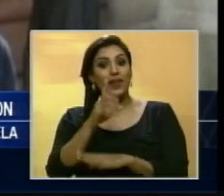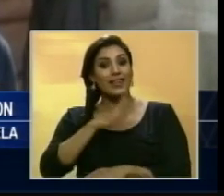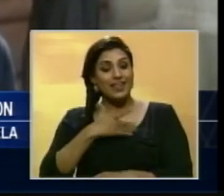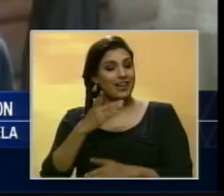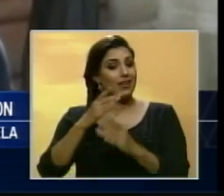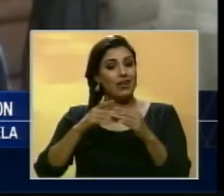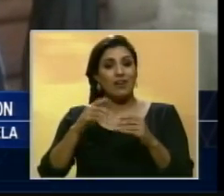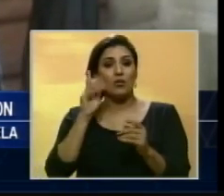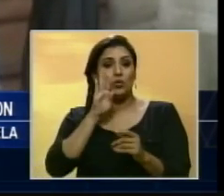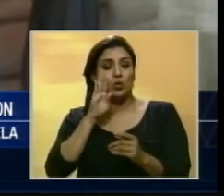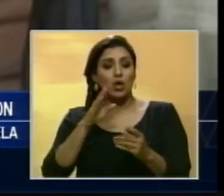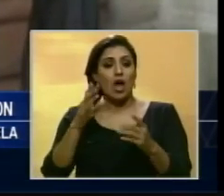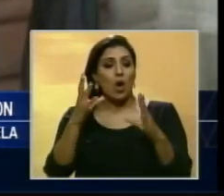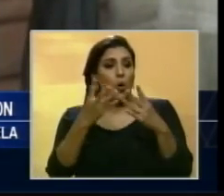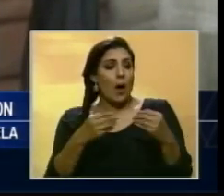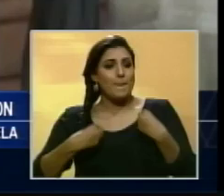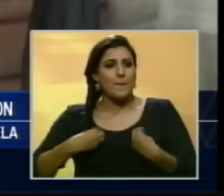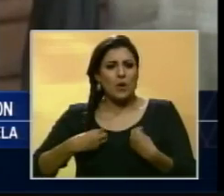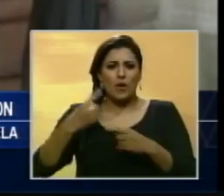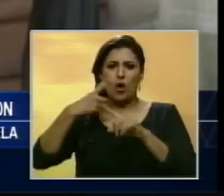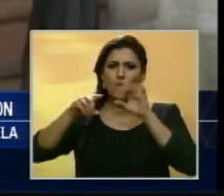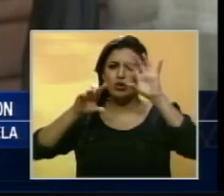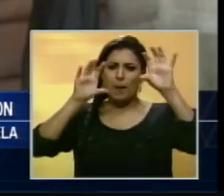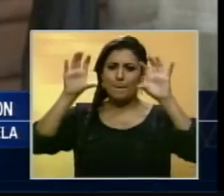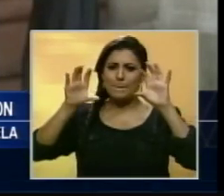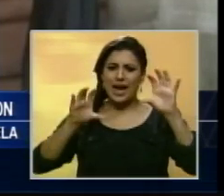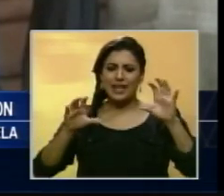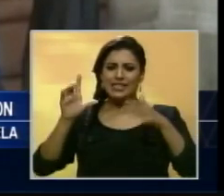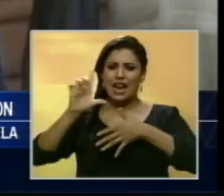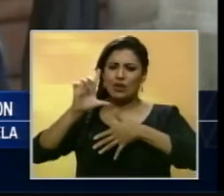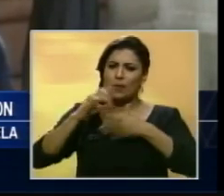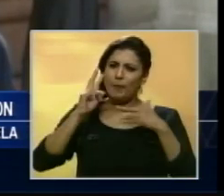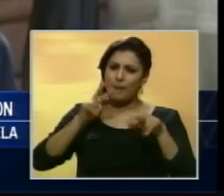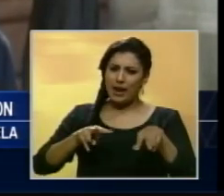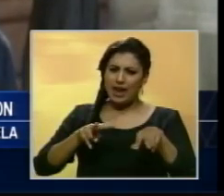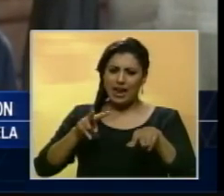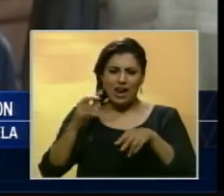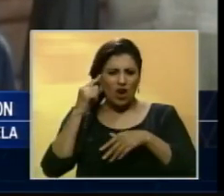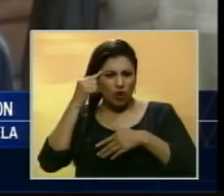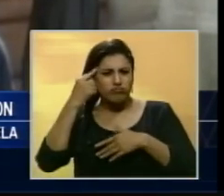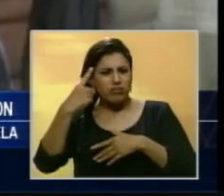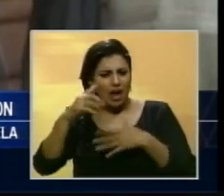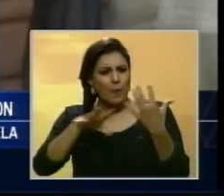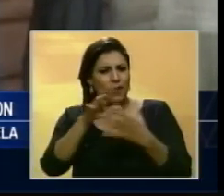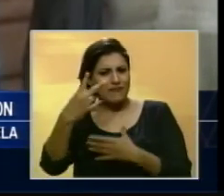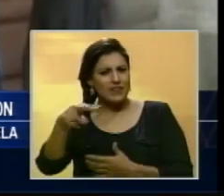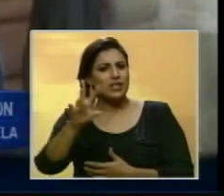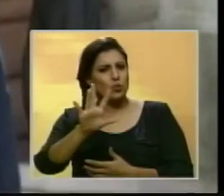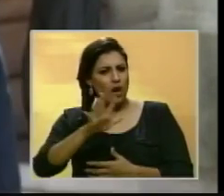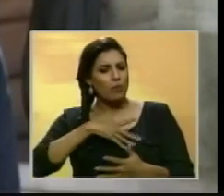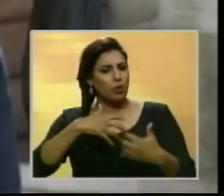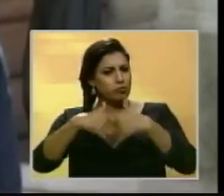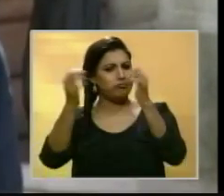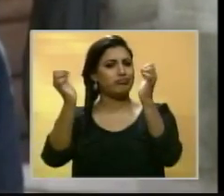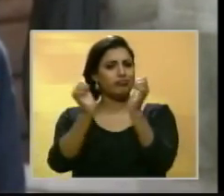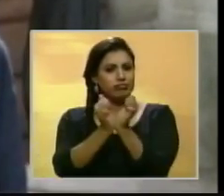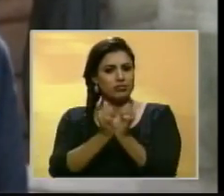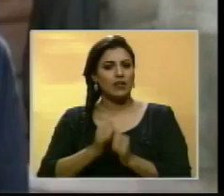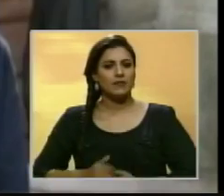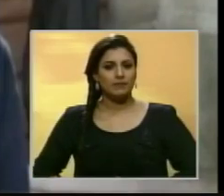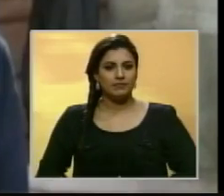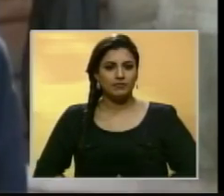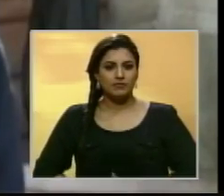quiere desinflar la preocupación que tienen gobiernos de países de América Latina que están conscientes de que un estallido social en